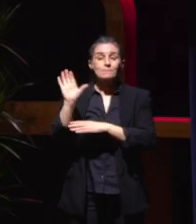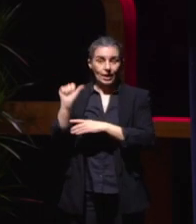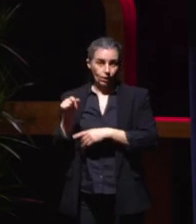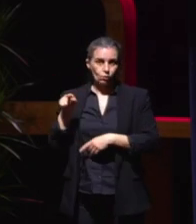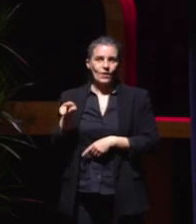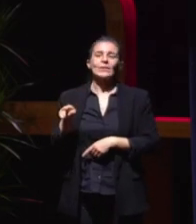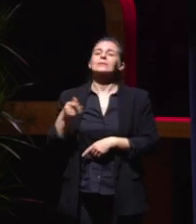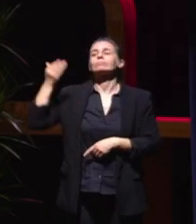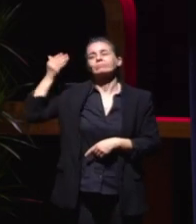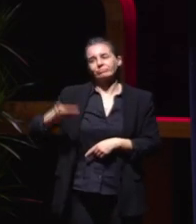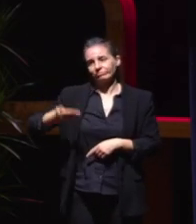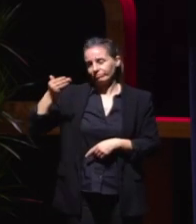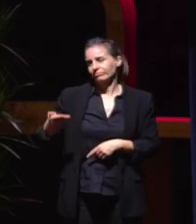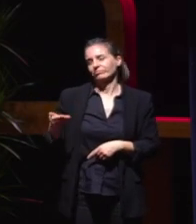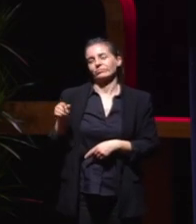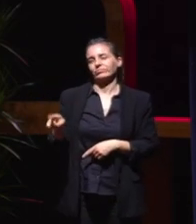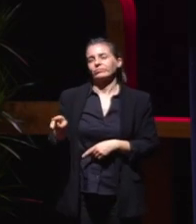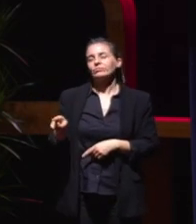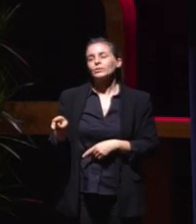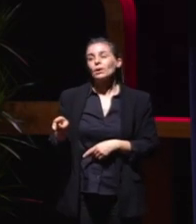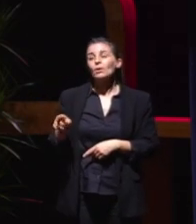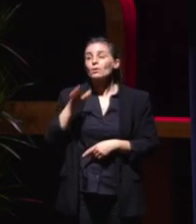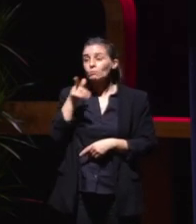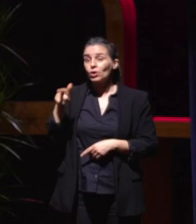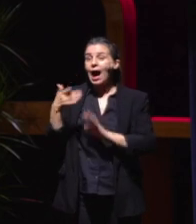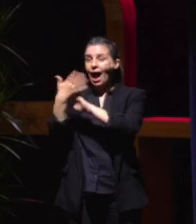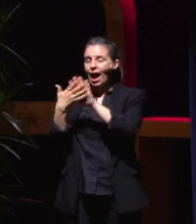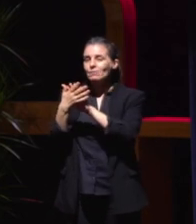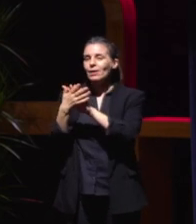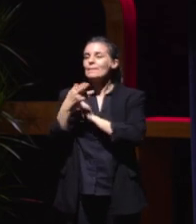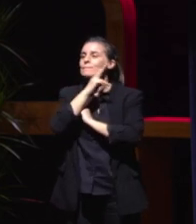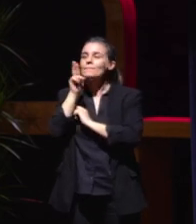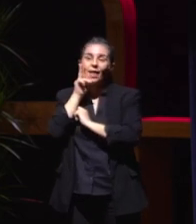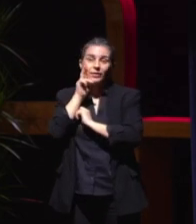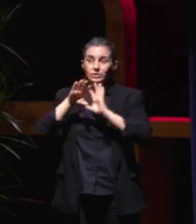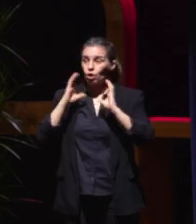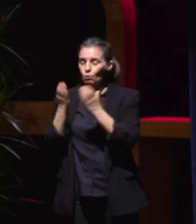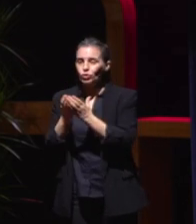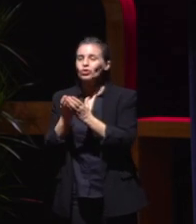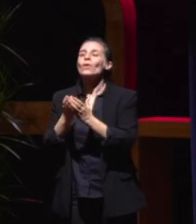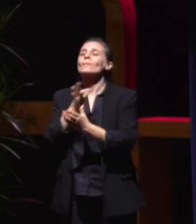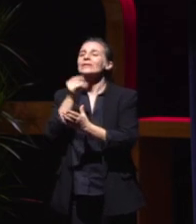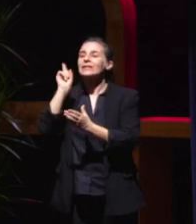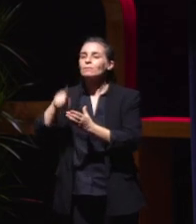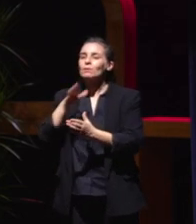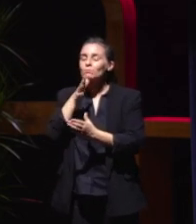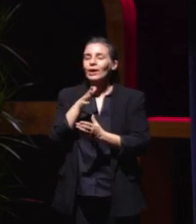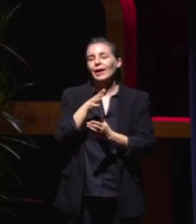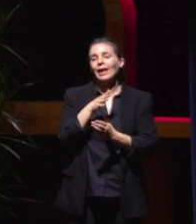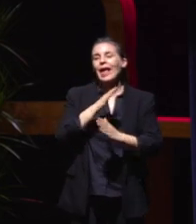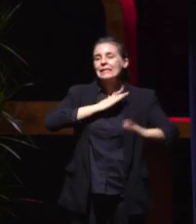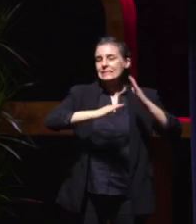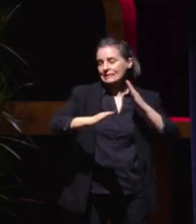es relevante es relevante porque no solamente habla de las mamis del mundo sino porque se cargaron a Jackie Chan